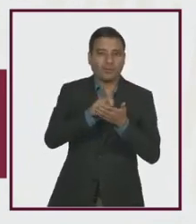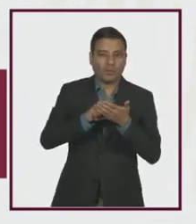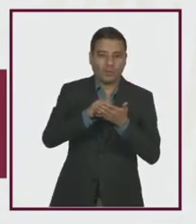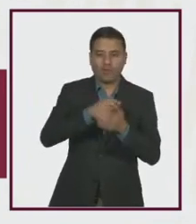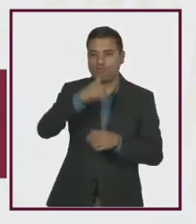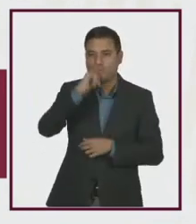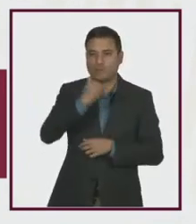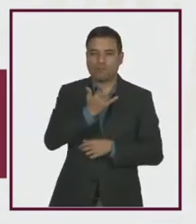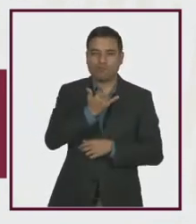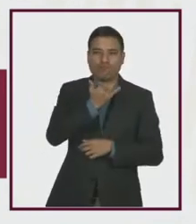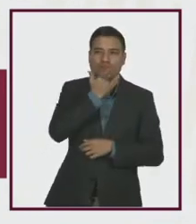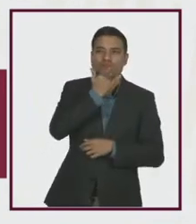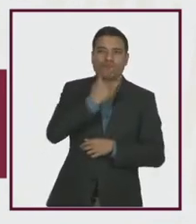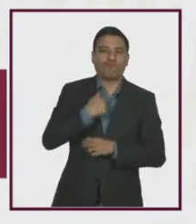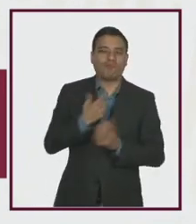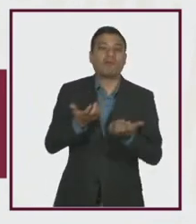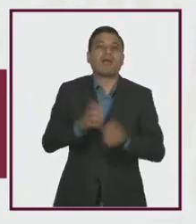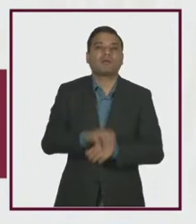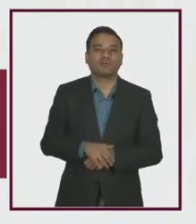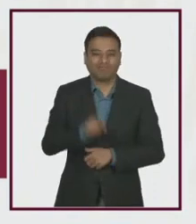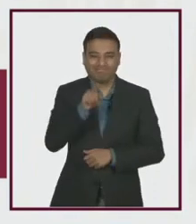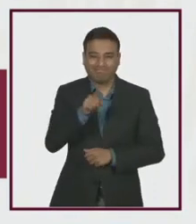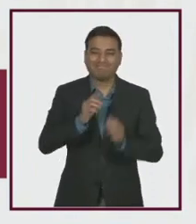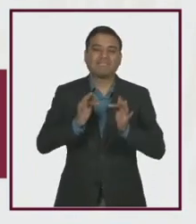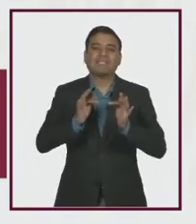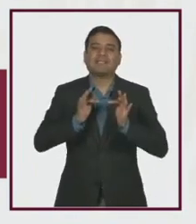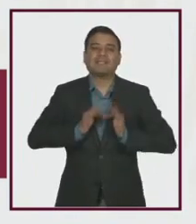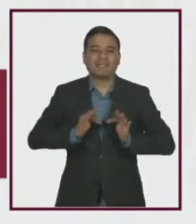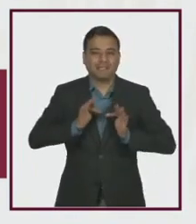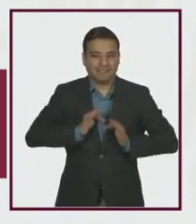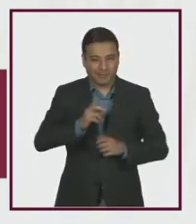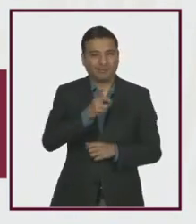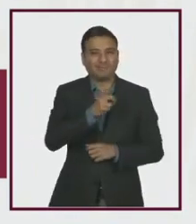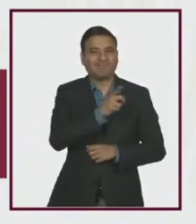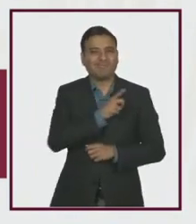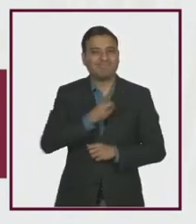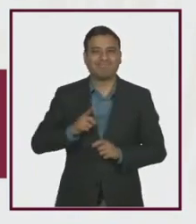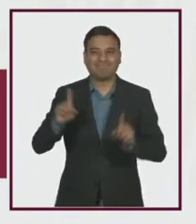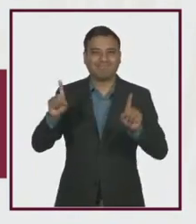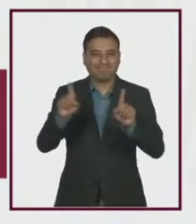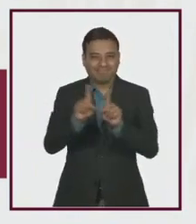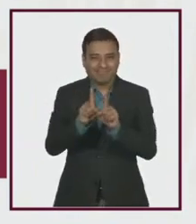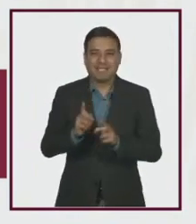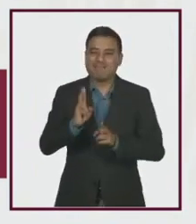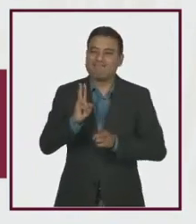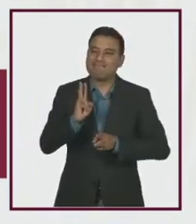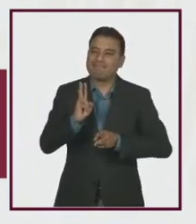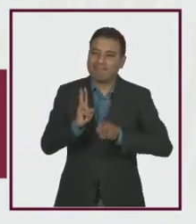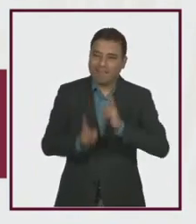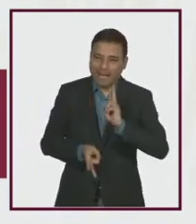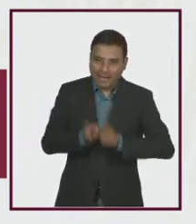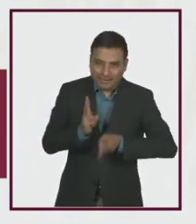que mantengamos la calma y que podamos hablar con ellos y ellas, acercarnos a ellos y